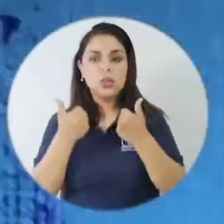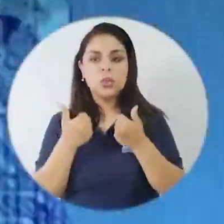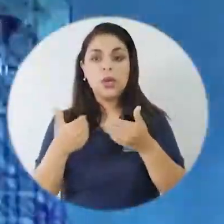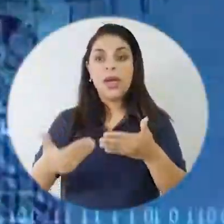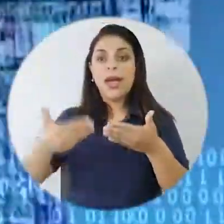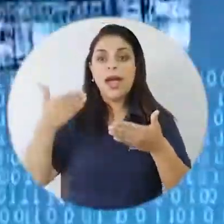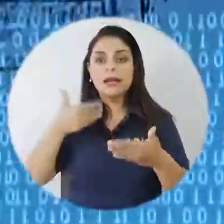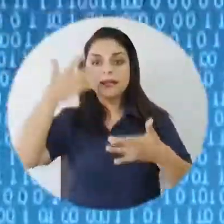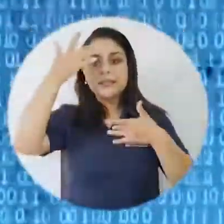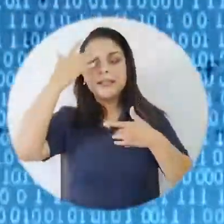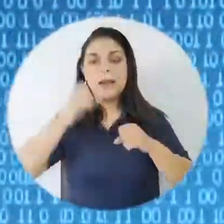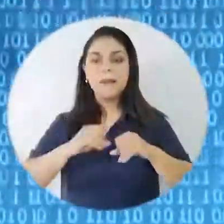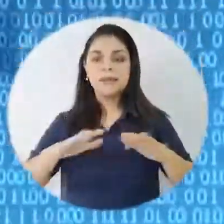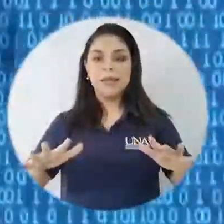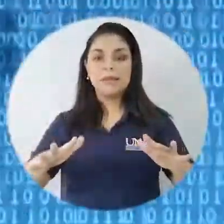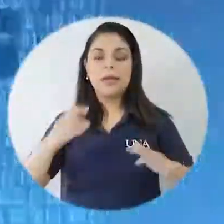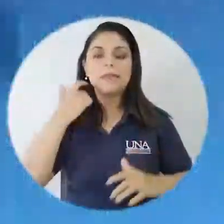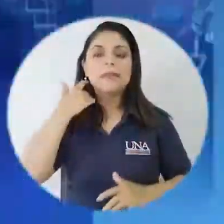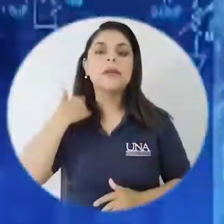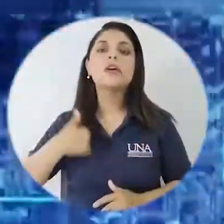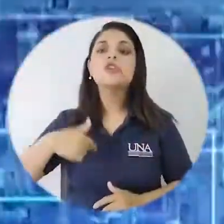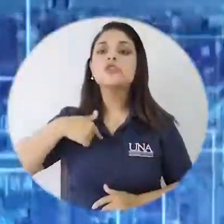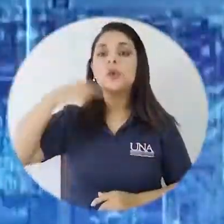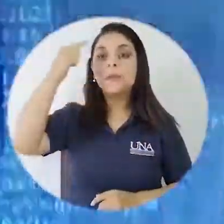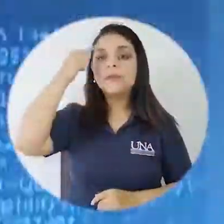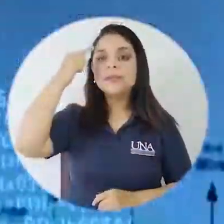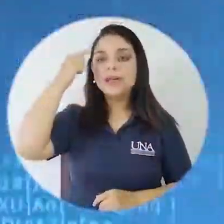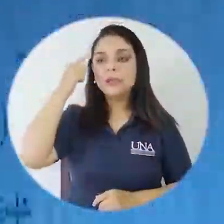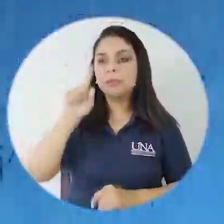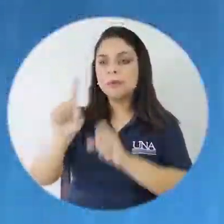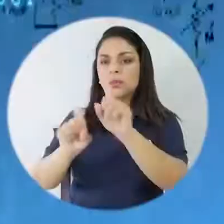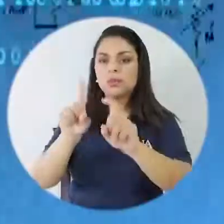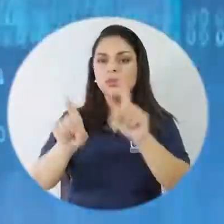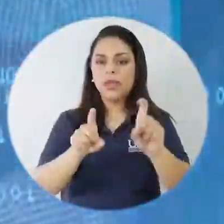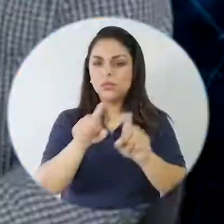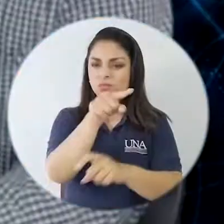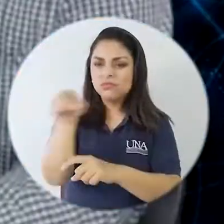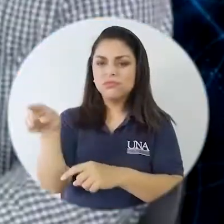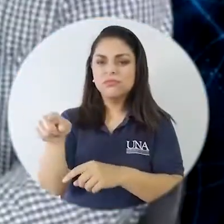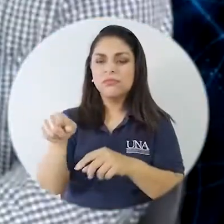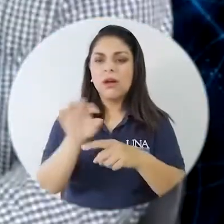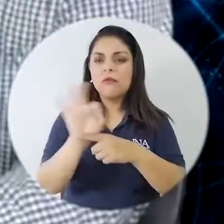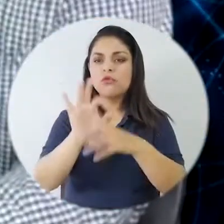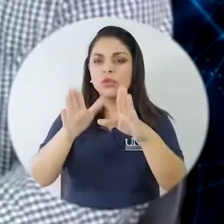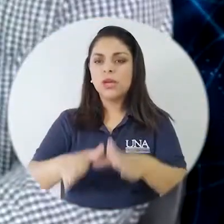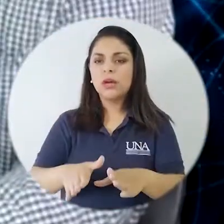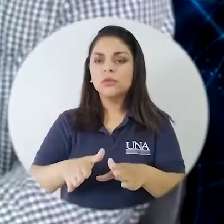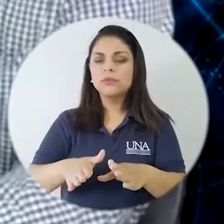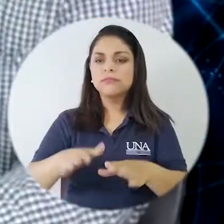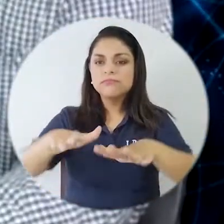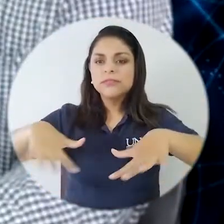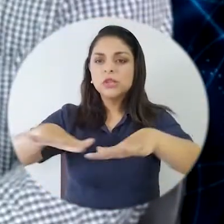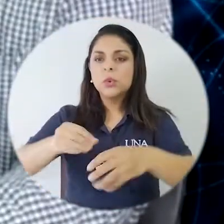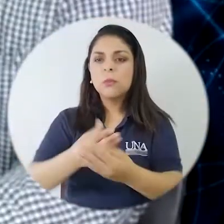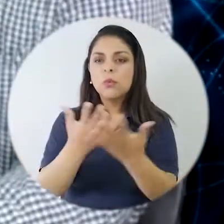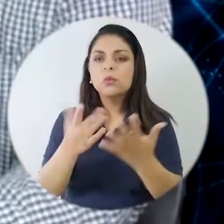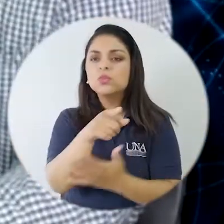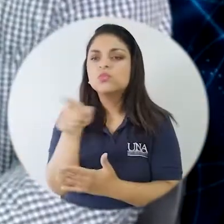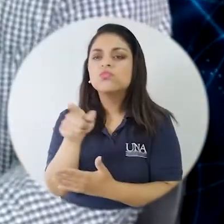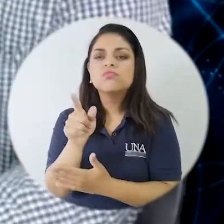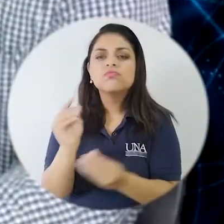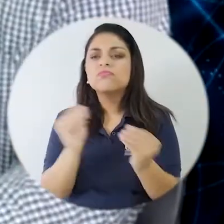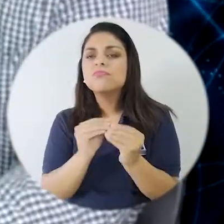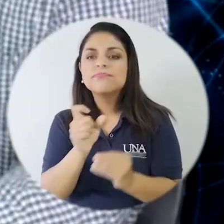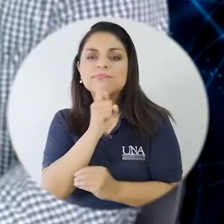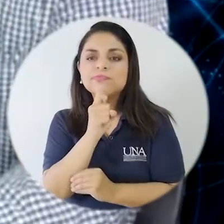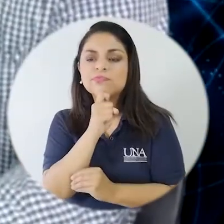de la pandemia, yo alguna vez lancé una pregunta a funcionarios del sector público y les dije qué es lo más difícil